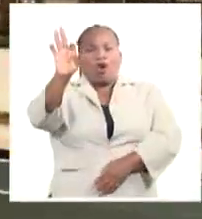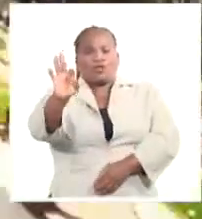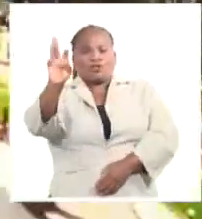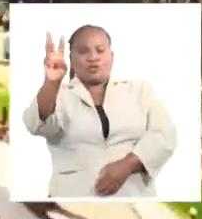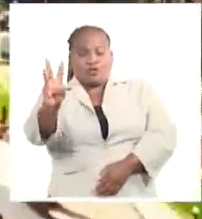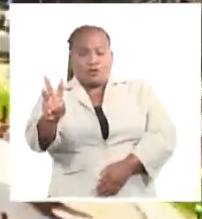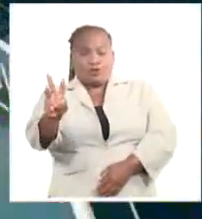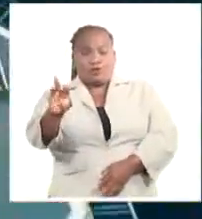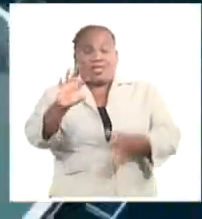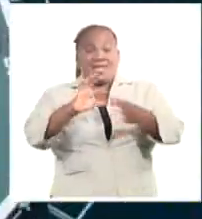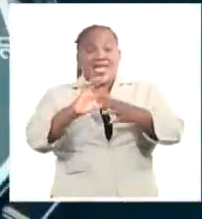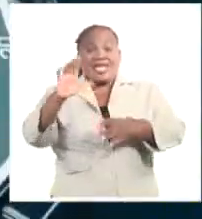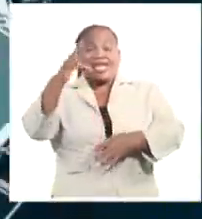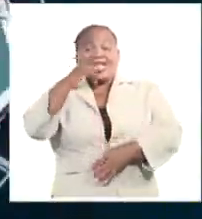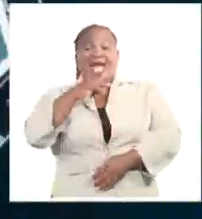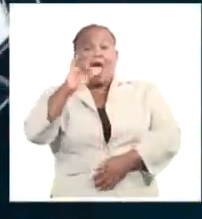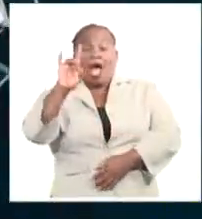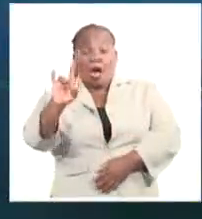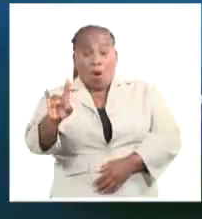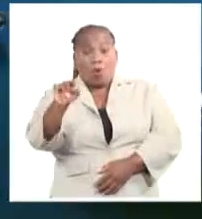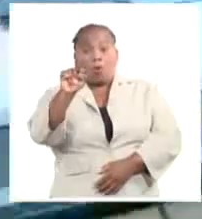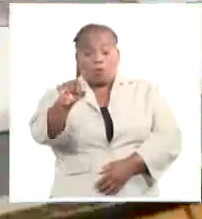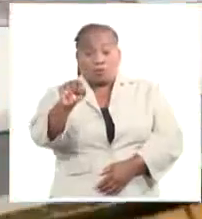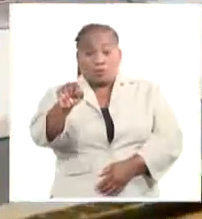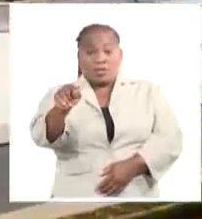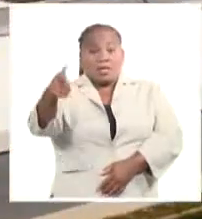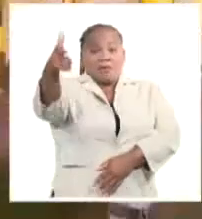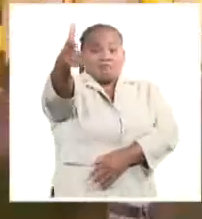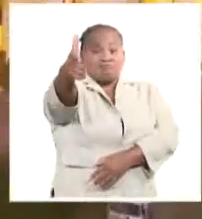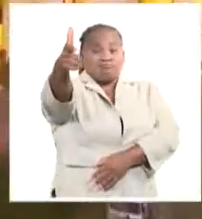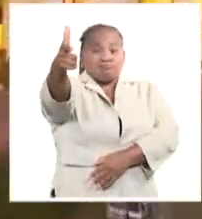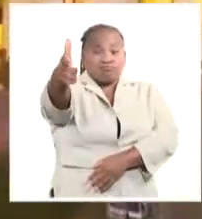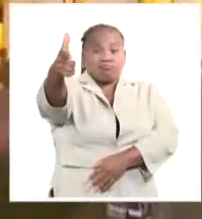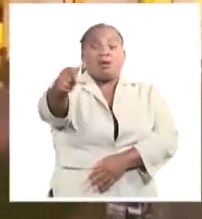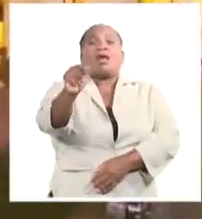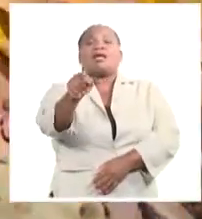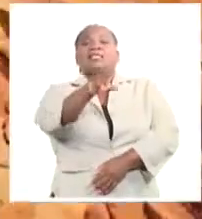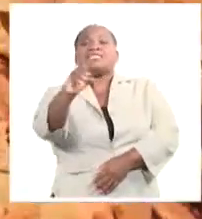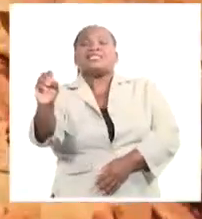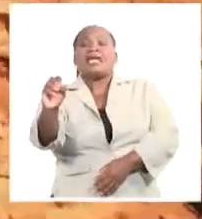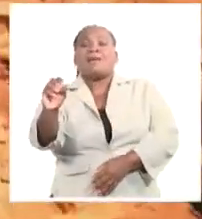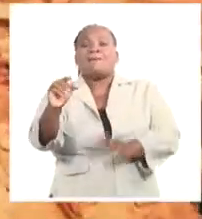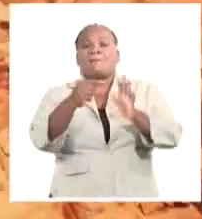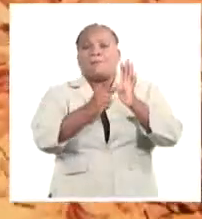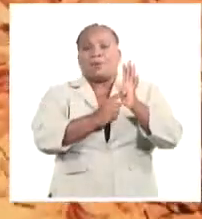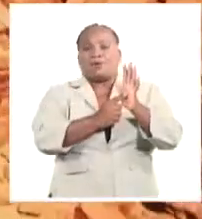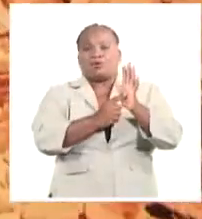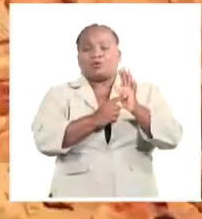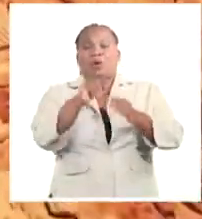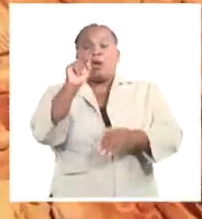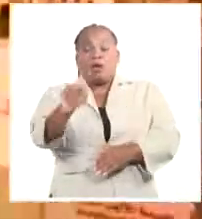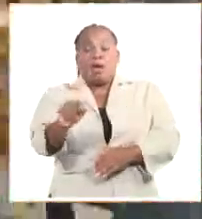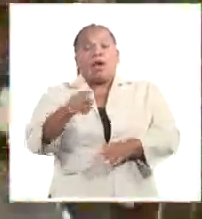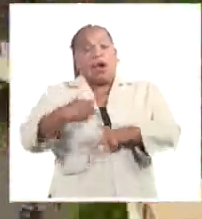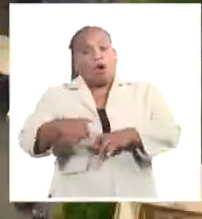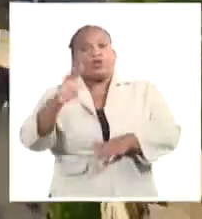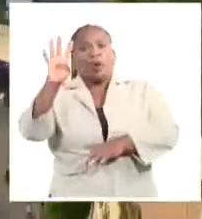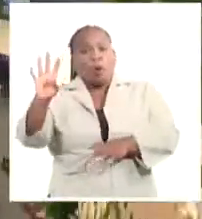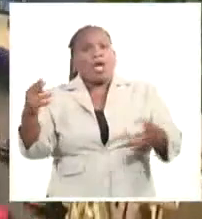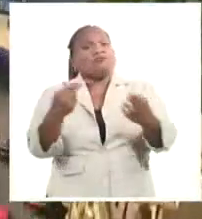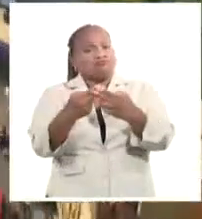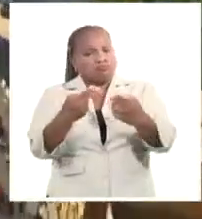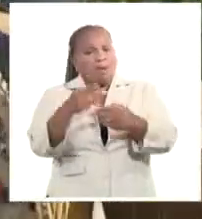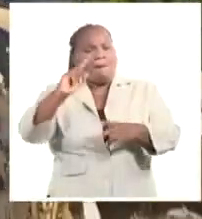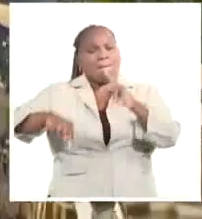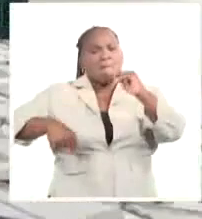caso de Grau, hay que señalar que tuvo una de sus series de disparos de 100 puntos, algo que solo consiguieron otros cuatro concursantes.